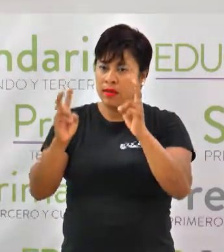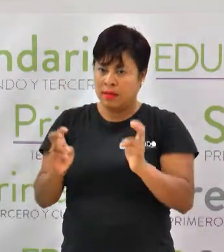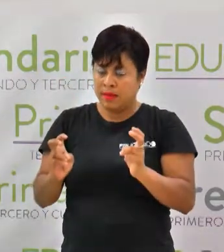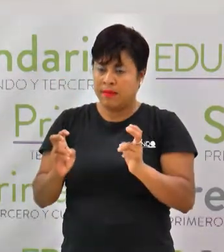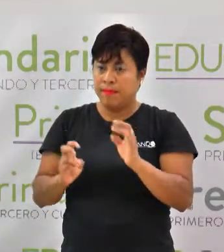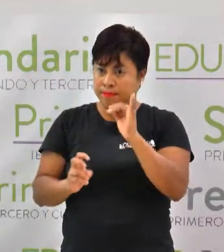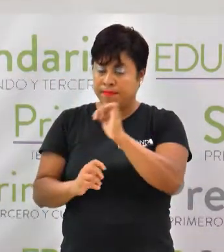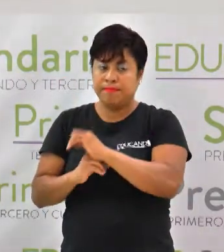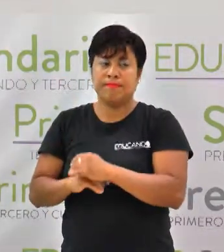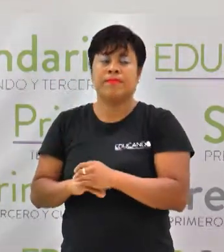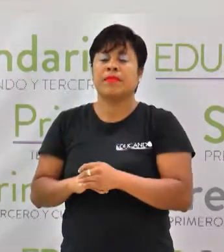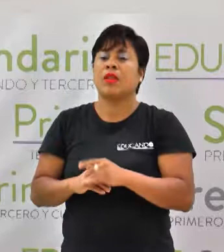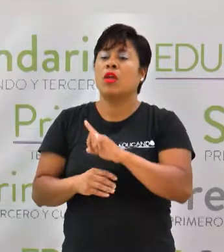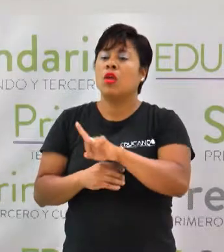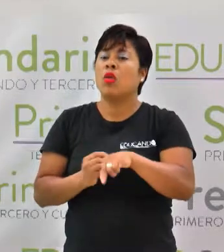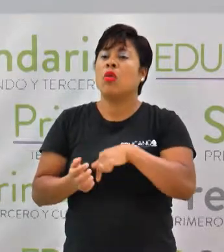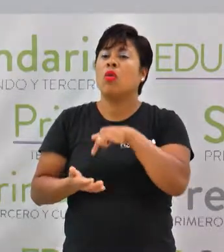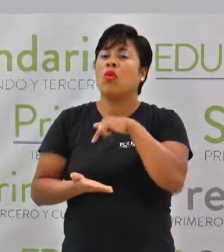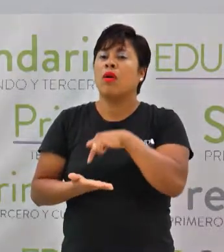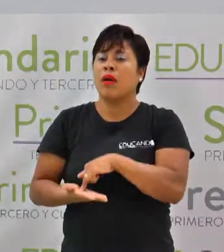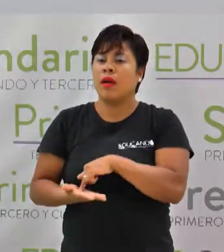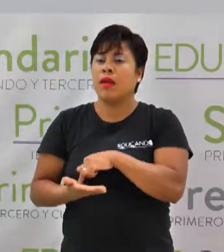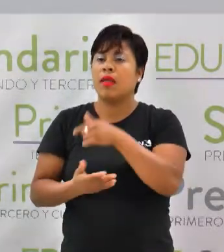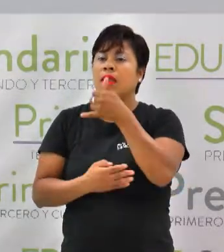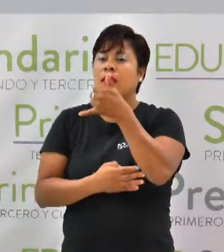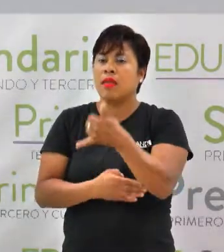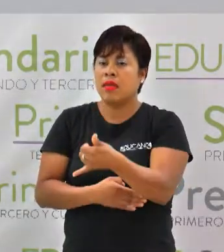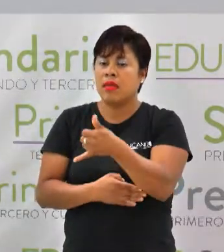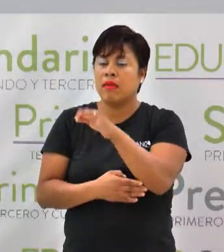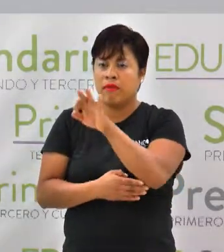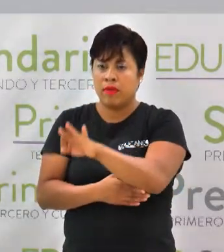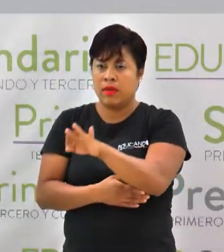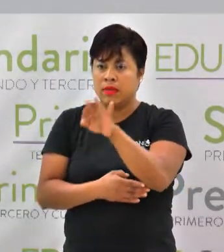¿sí? Lugar y fecha.